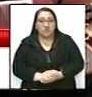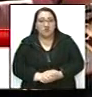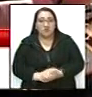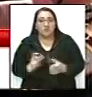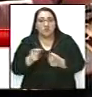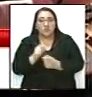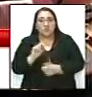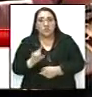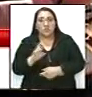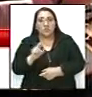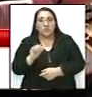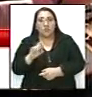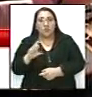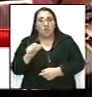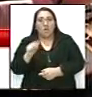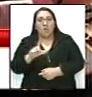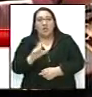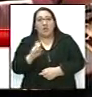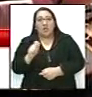Congresista Úrsula Leto.